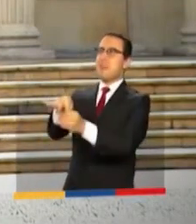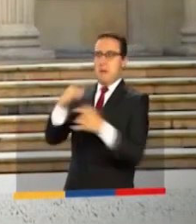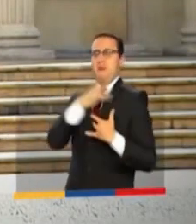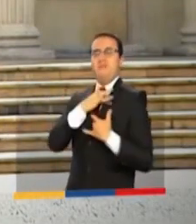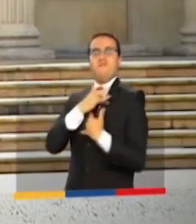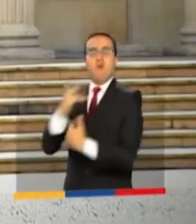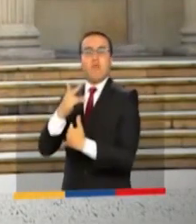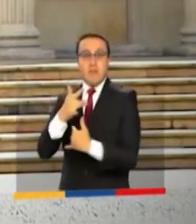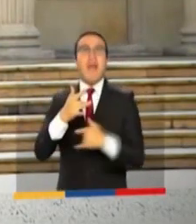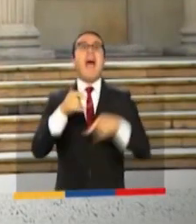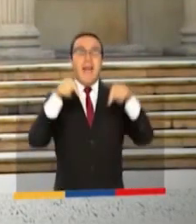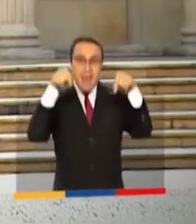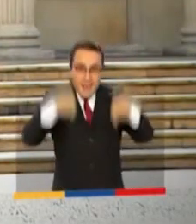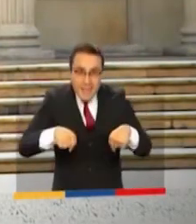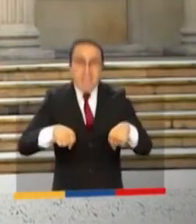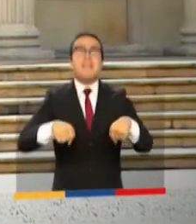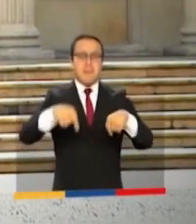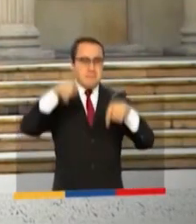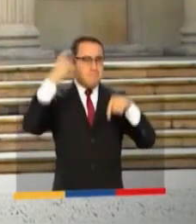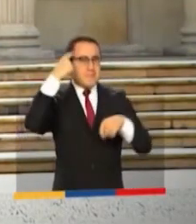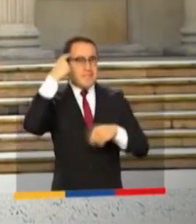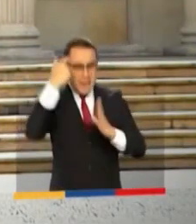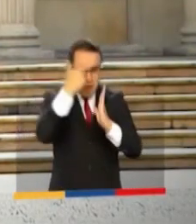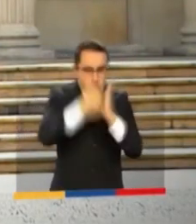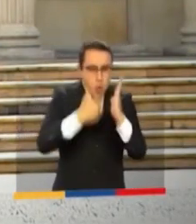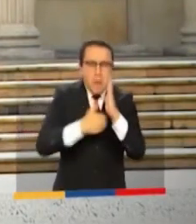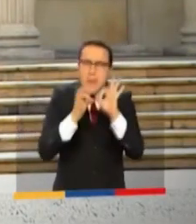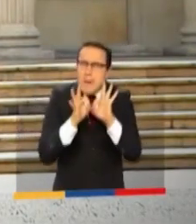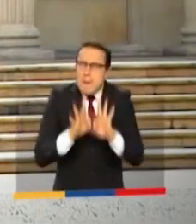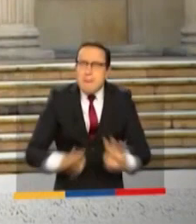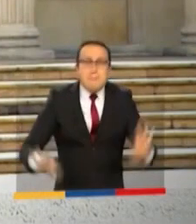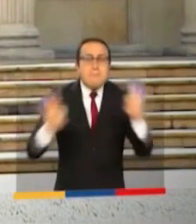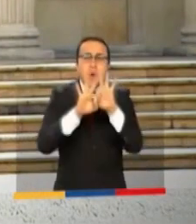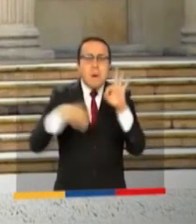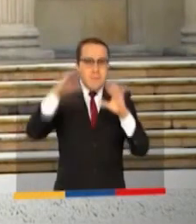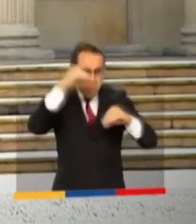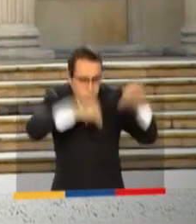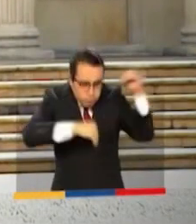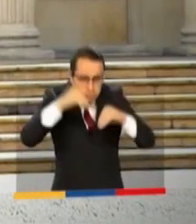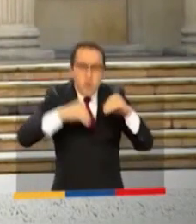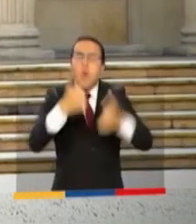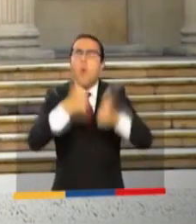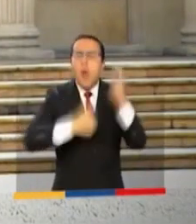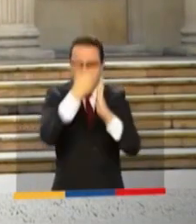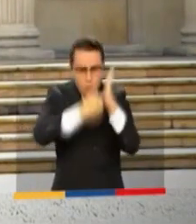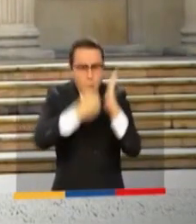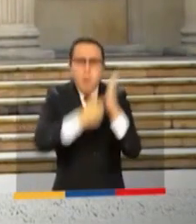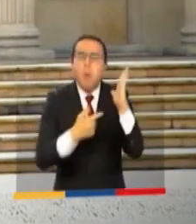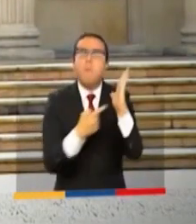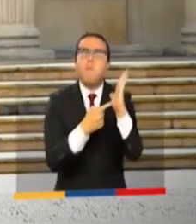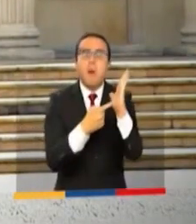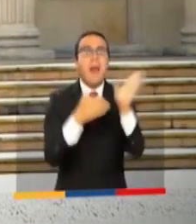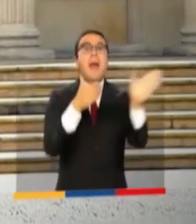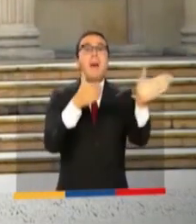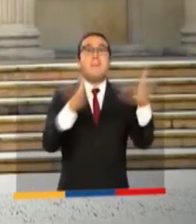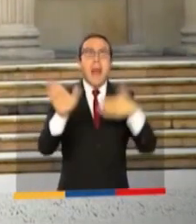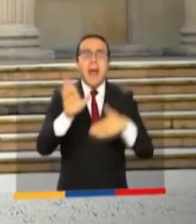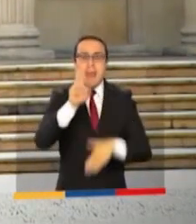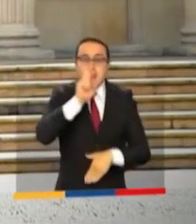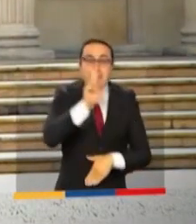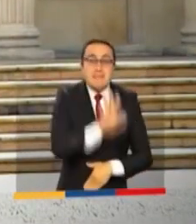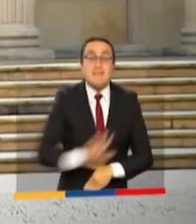muchas cosas de este gobierno Gustavo pero que produce noticias y que y que no es nada aburrido eso es absolutamente cierto de hecho